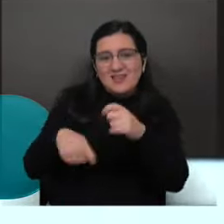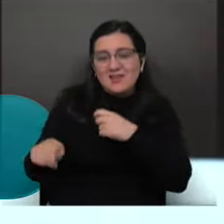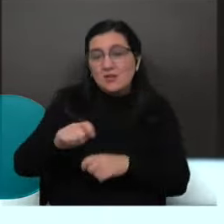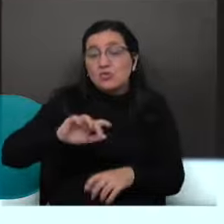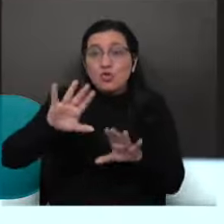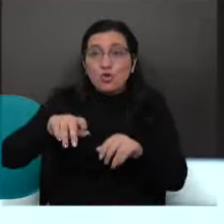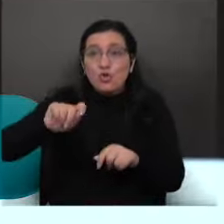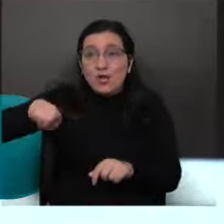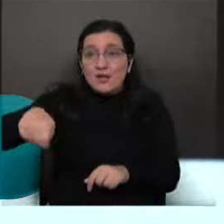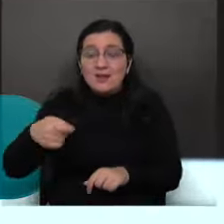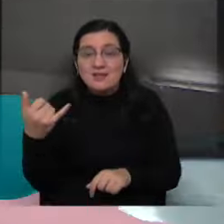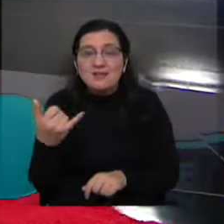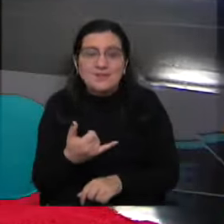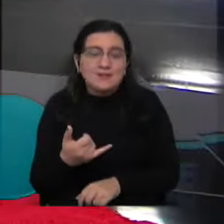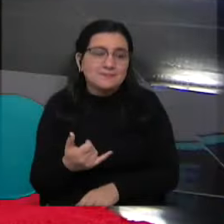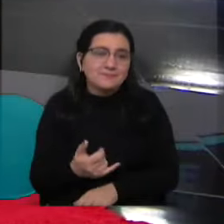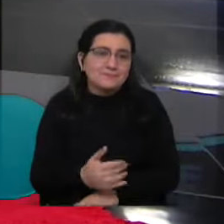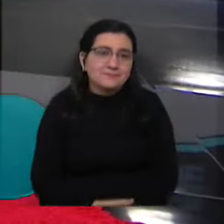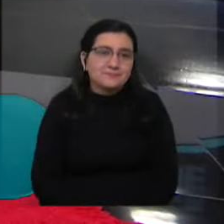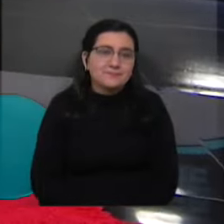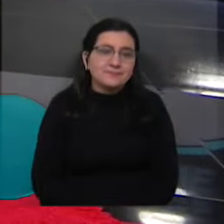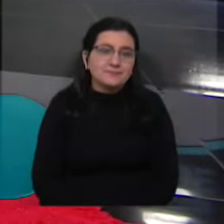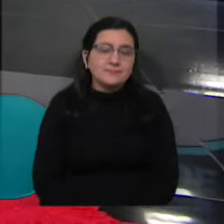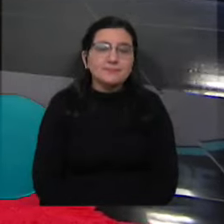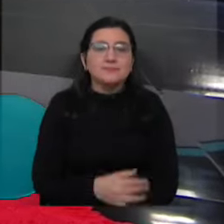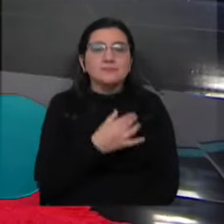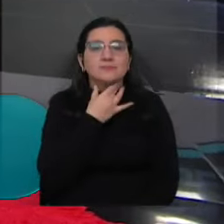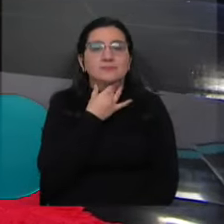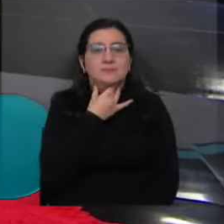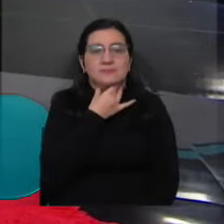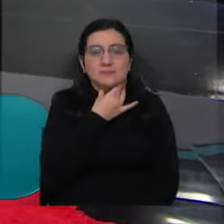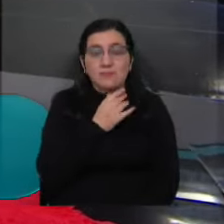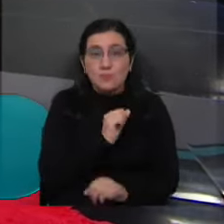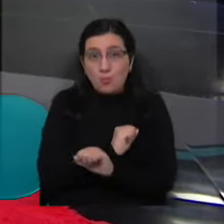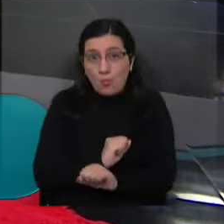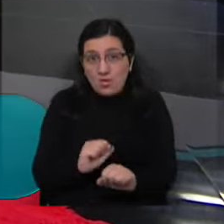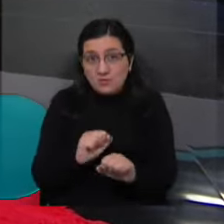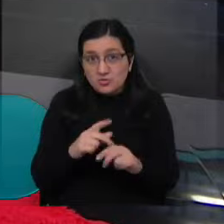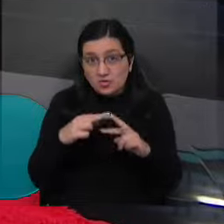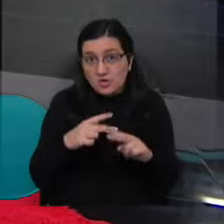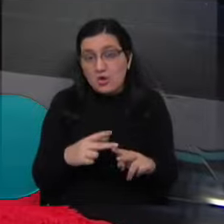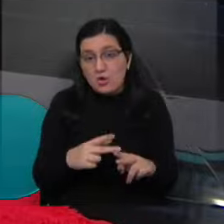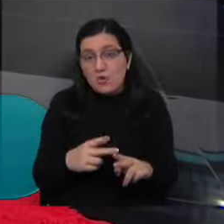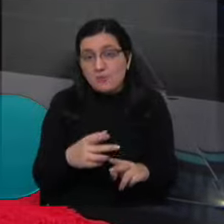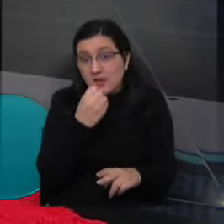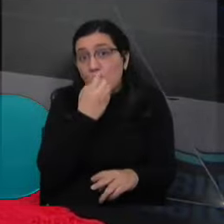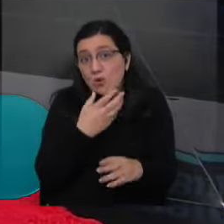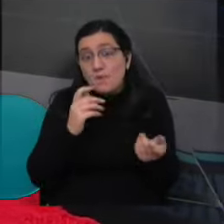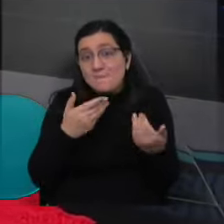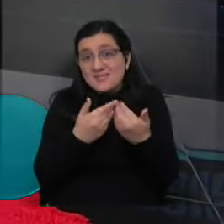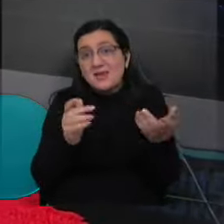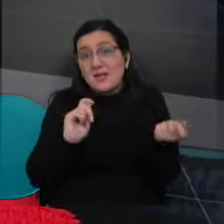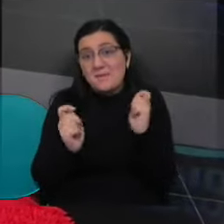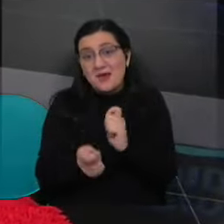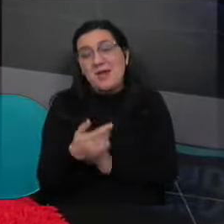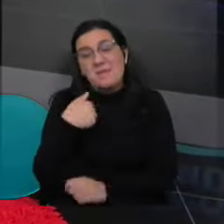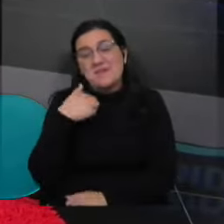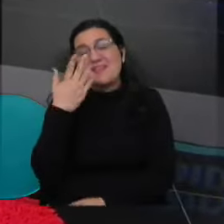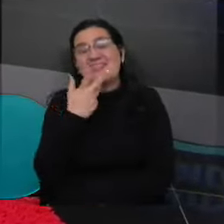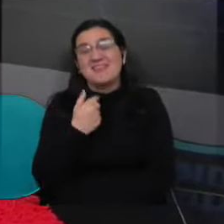canales que hoy tienen de repente determinada pantalla pueden sostenerlo No lo sé Pero estaría buenísimo empezar a cambiarlo Me encantaría Me